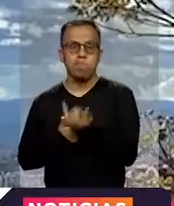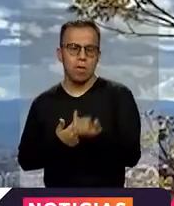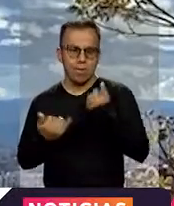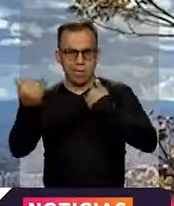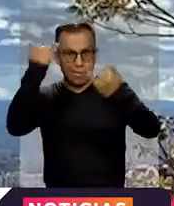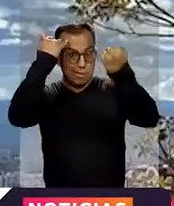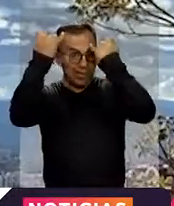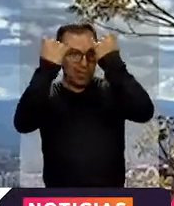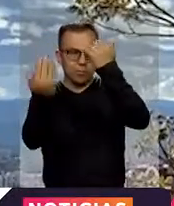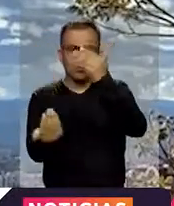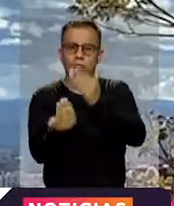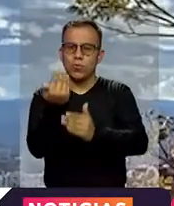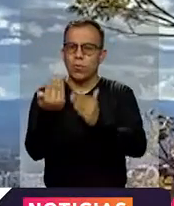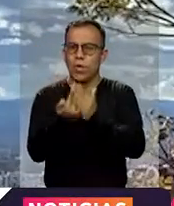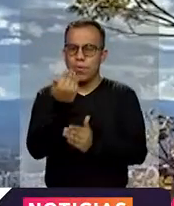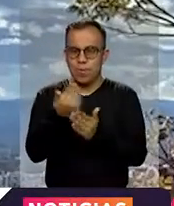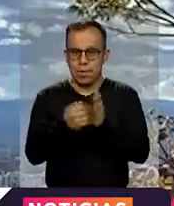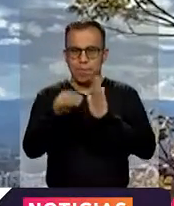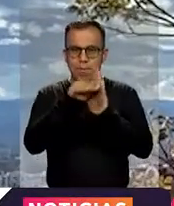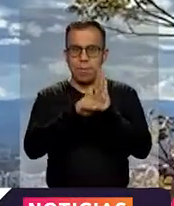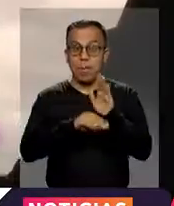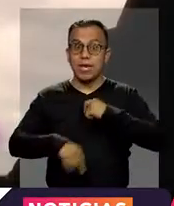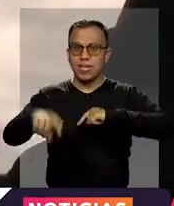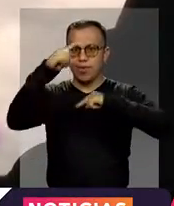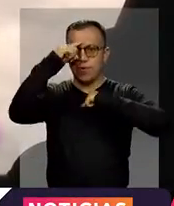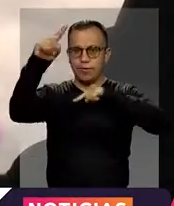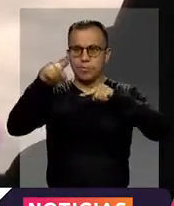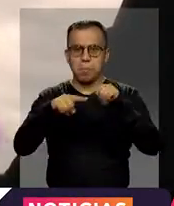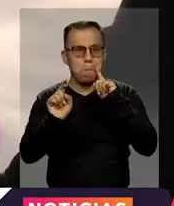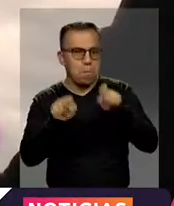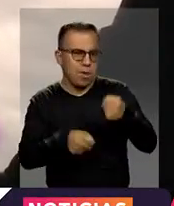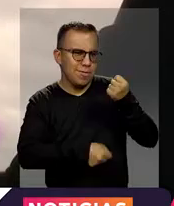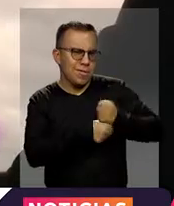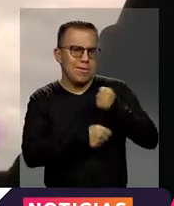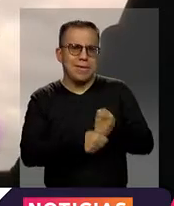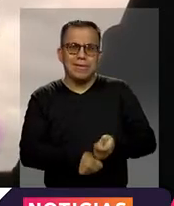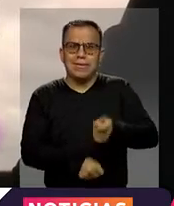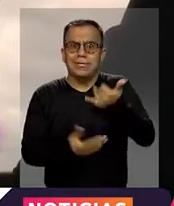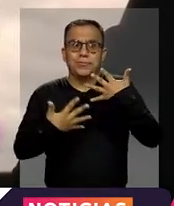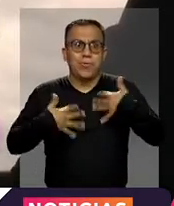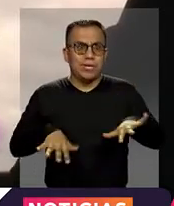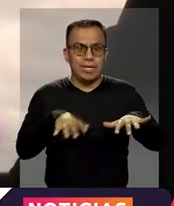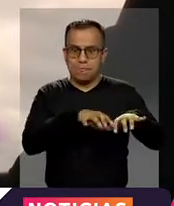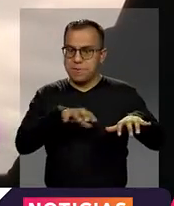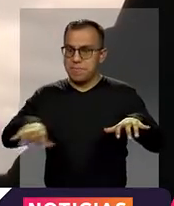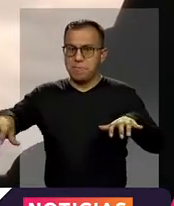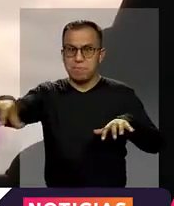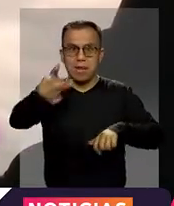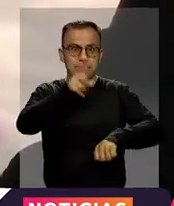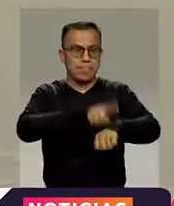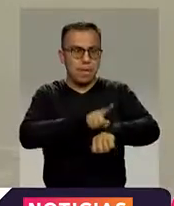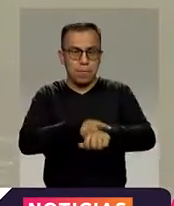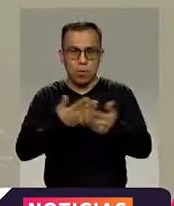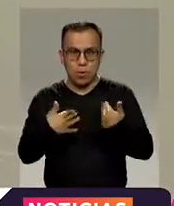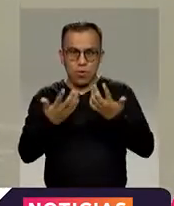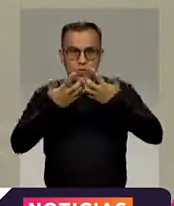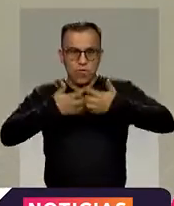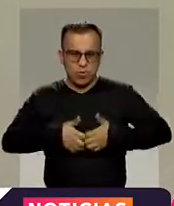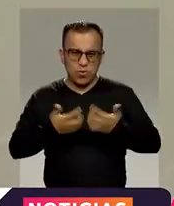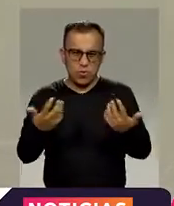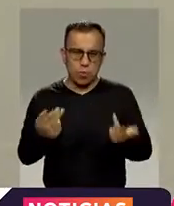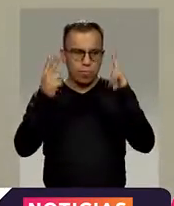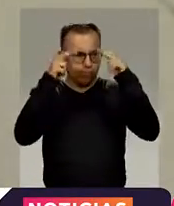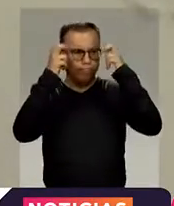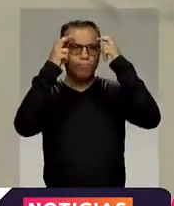ideas innovadoras, disruptivas y originales. Pueden trabajar prácticamente en cualquier equipo, momento y lugar. Operan con base en